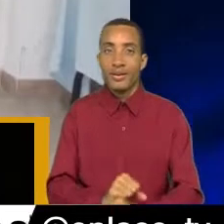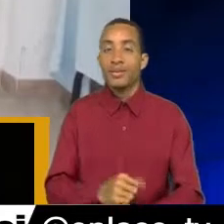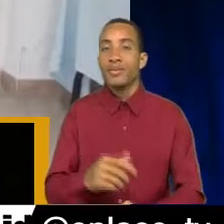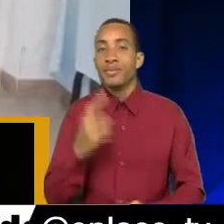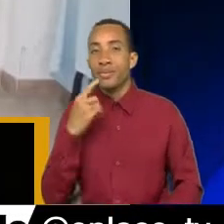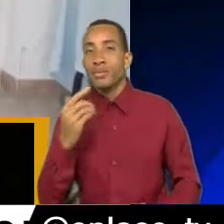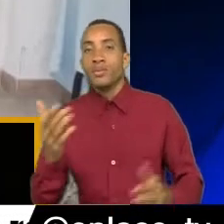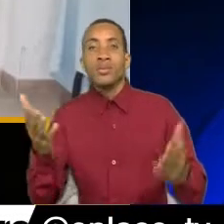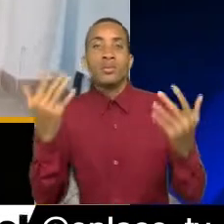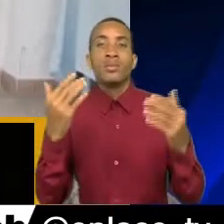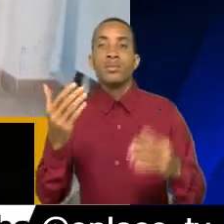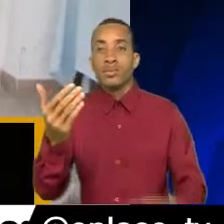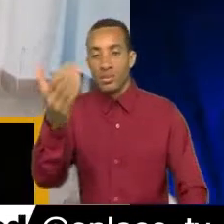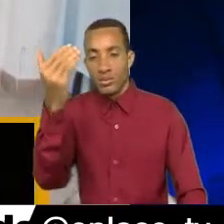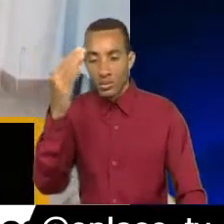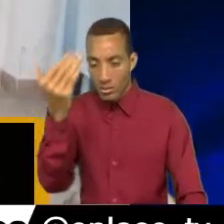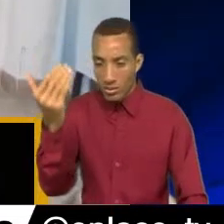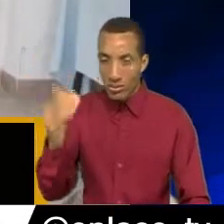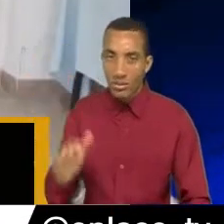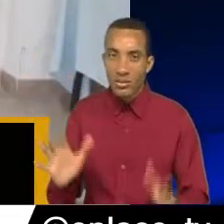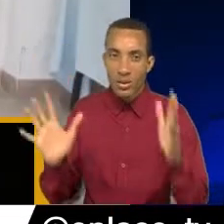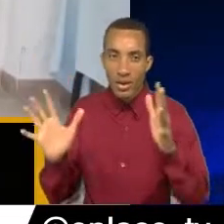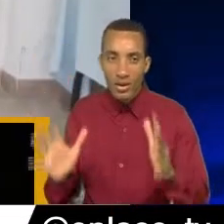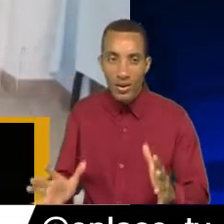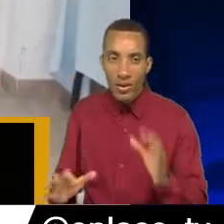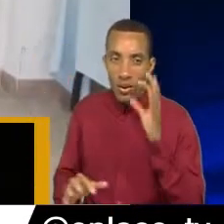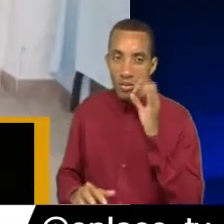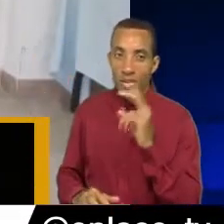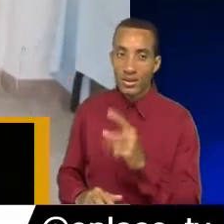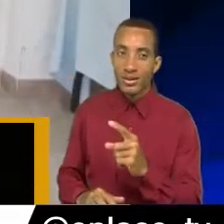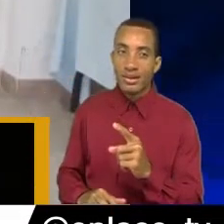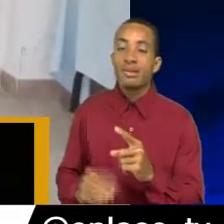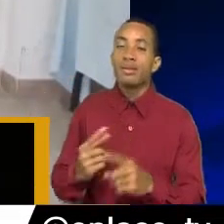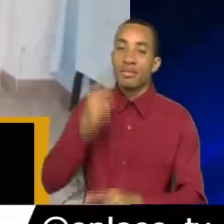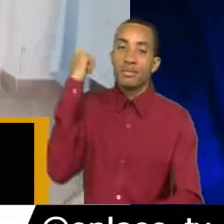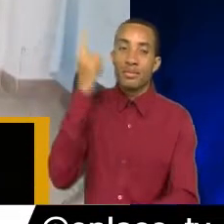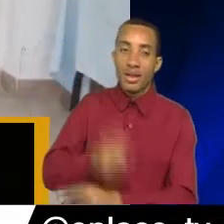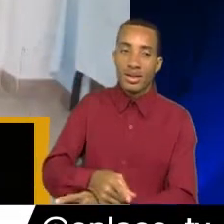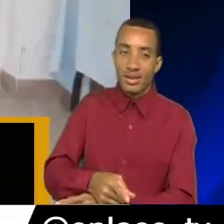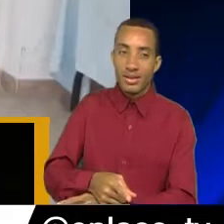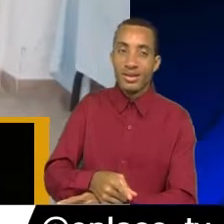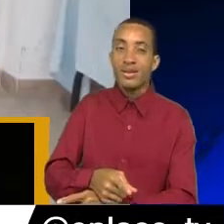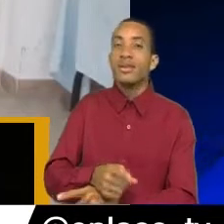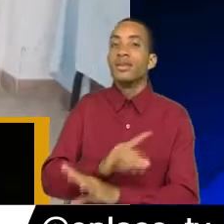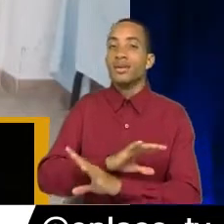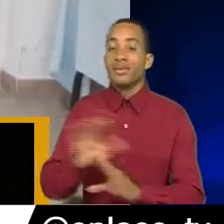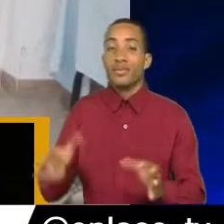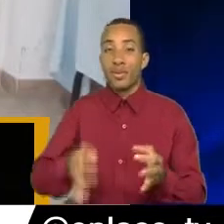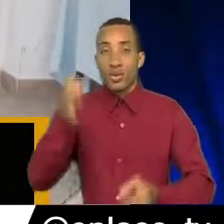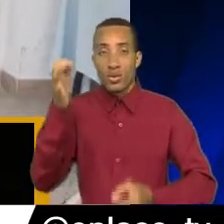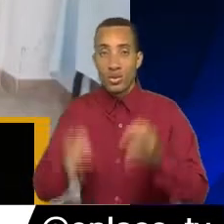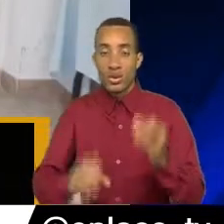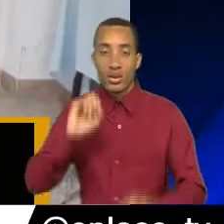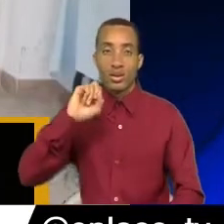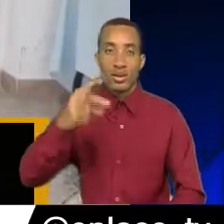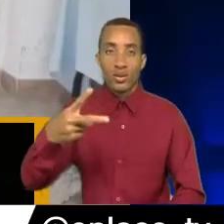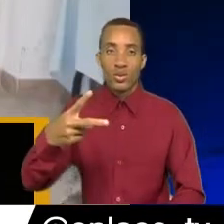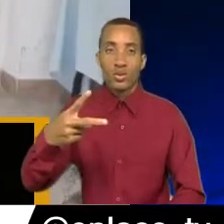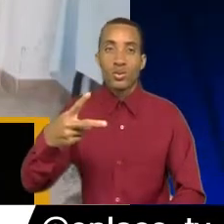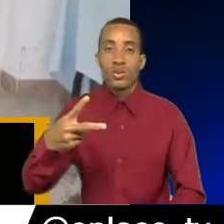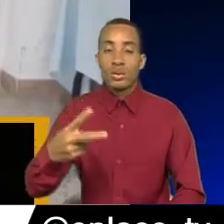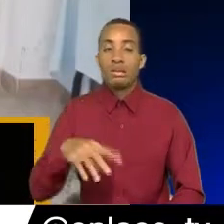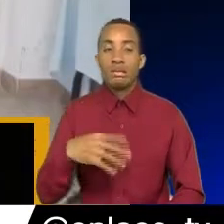agravado y calificado. El sujeto tenía orden de captura emitida por el juzgado segundo municipal. El detenido, según